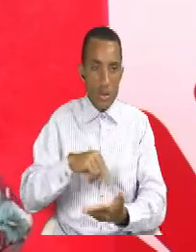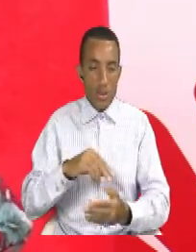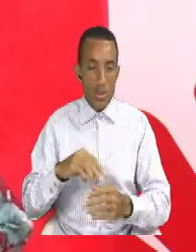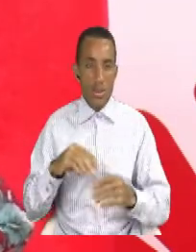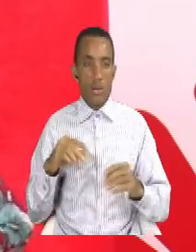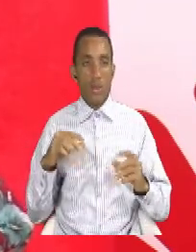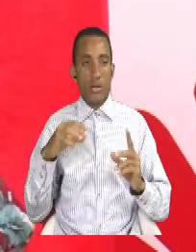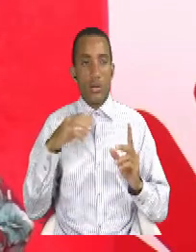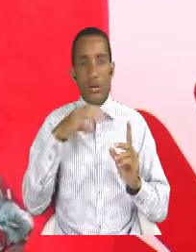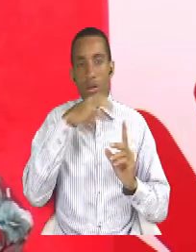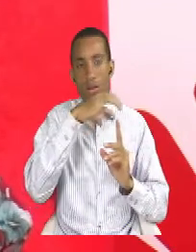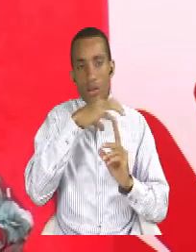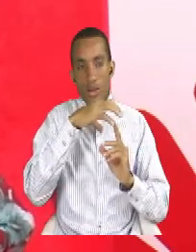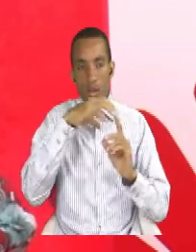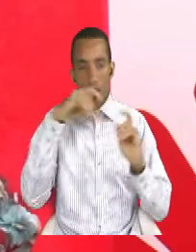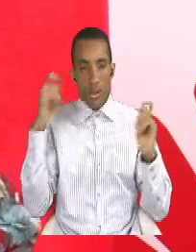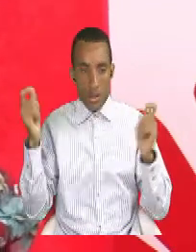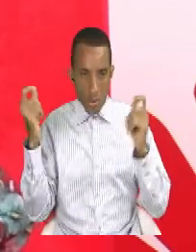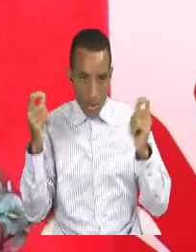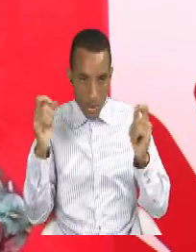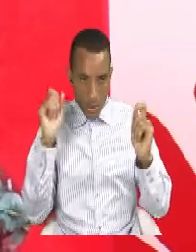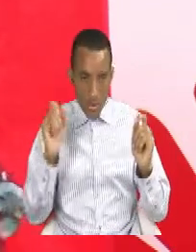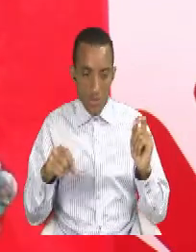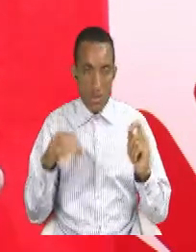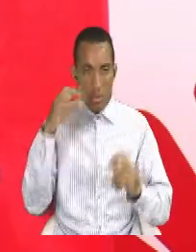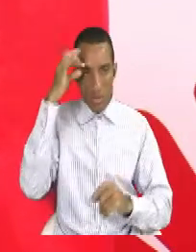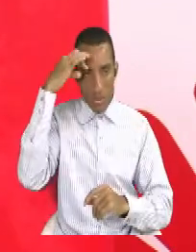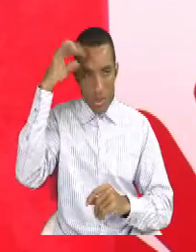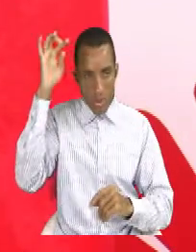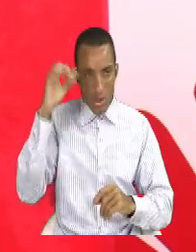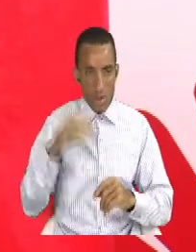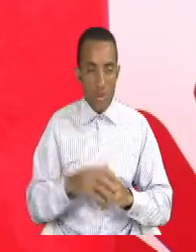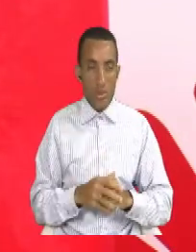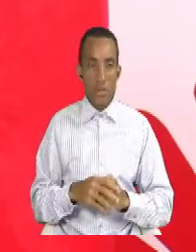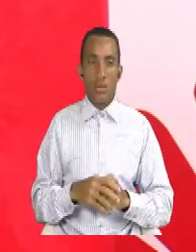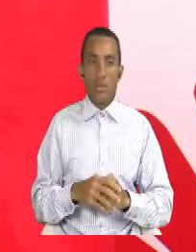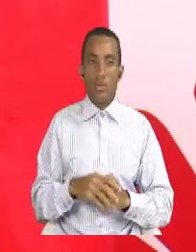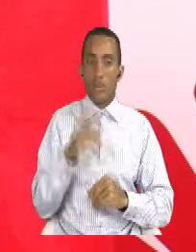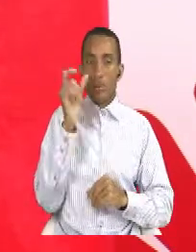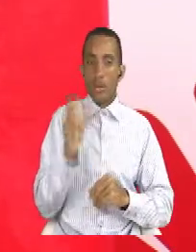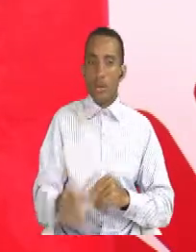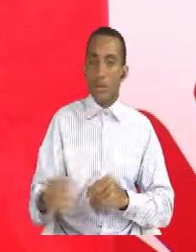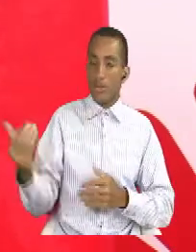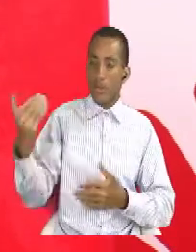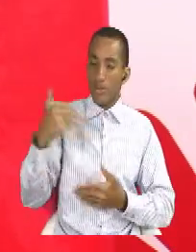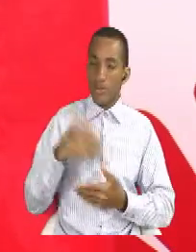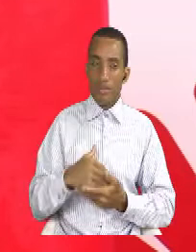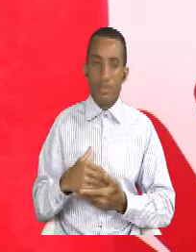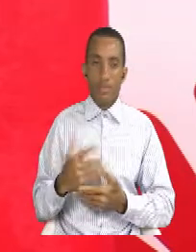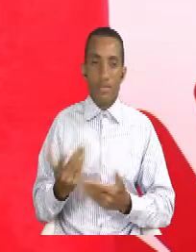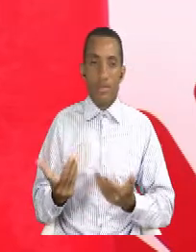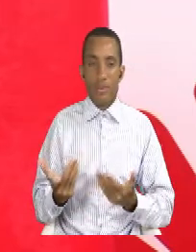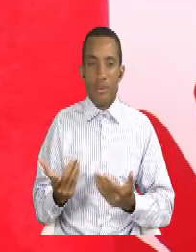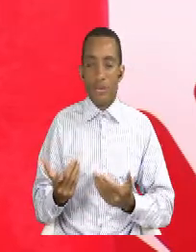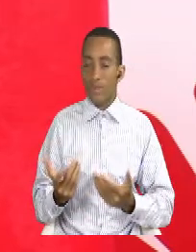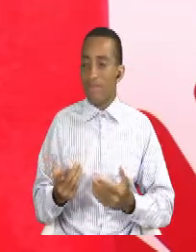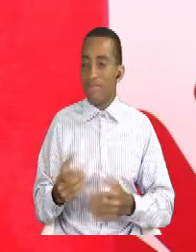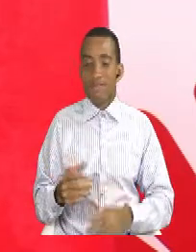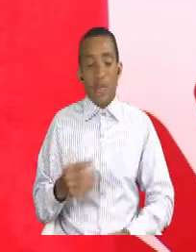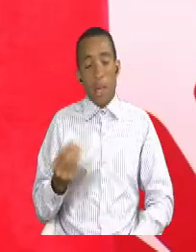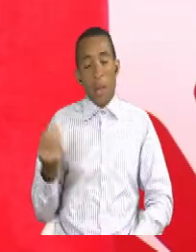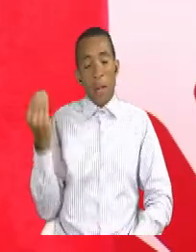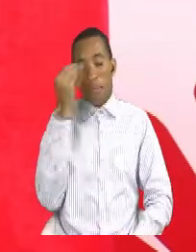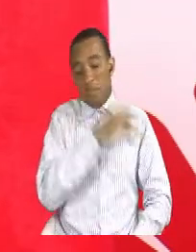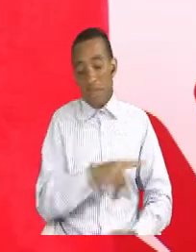una serie de profesionales con las que podemos contar. O sea, digamos, si una persona viene como sin sentido de la vida a unirse a la campaña,